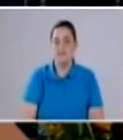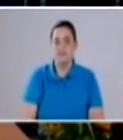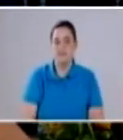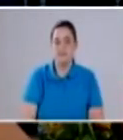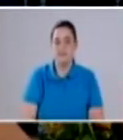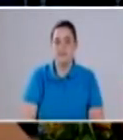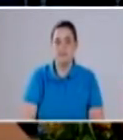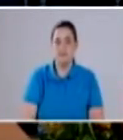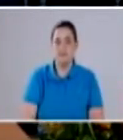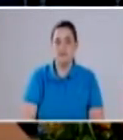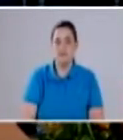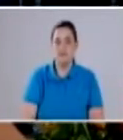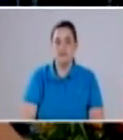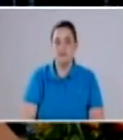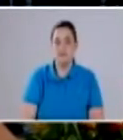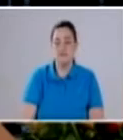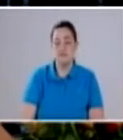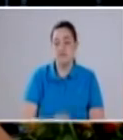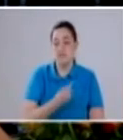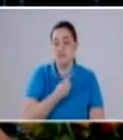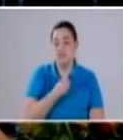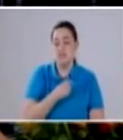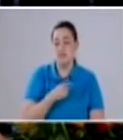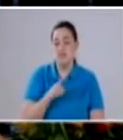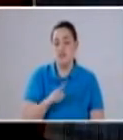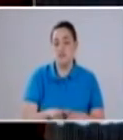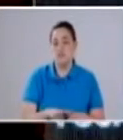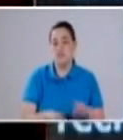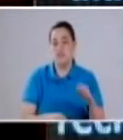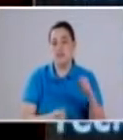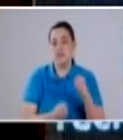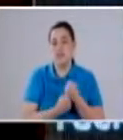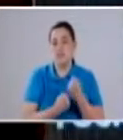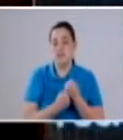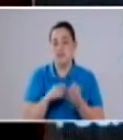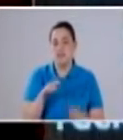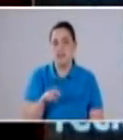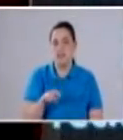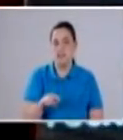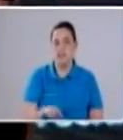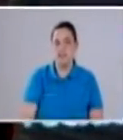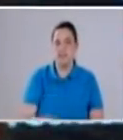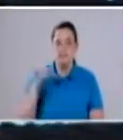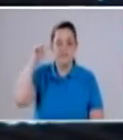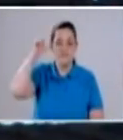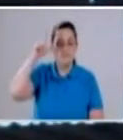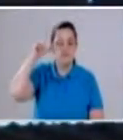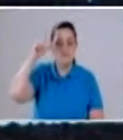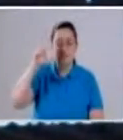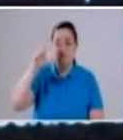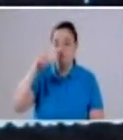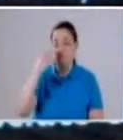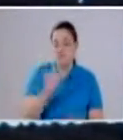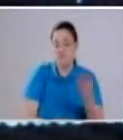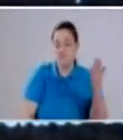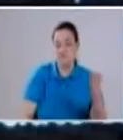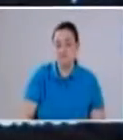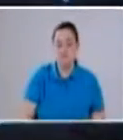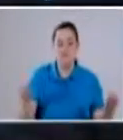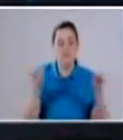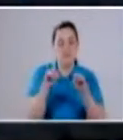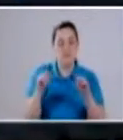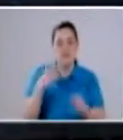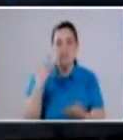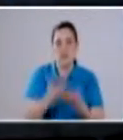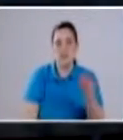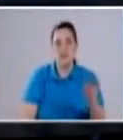No, saben, por apoyar a este fanático, no voy tampoco yo. Ninguno fue. Y fuimos el